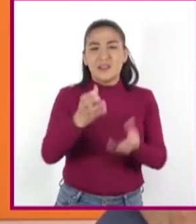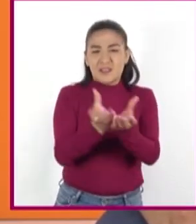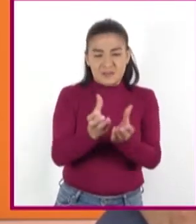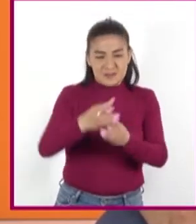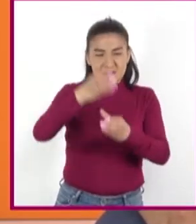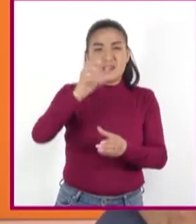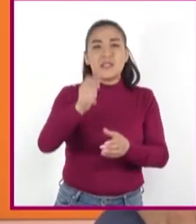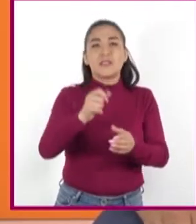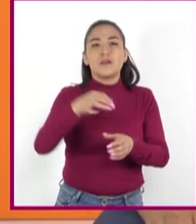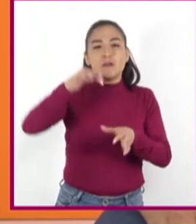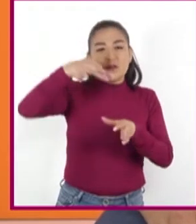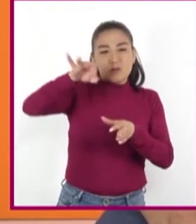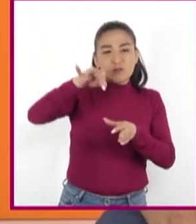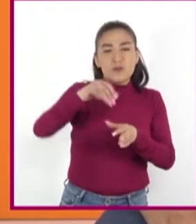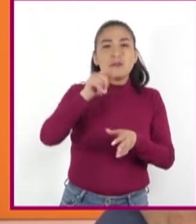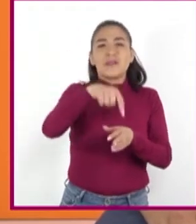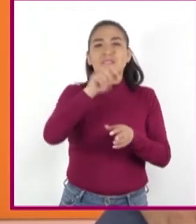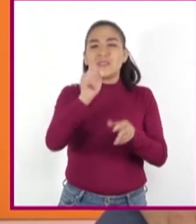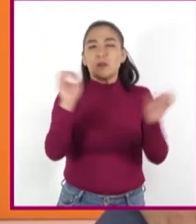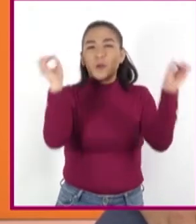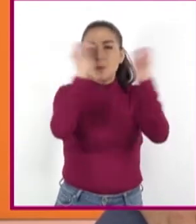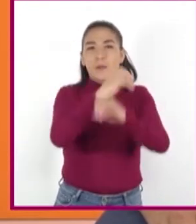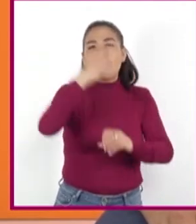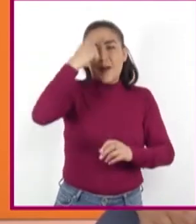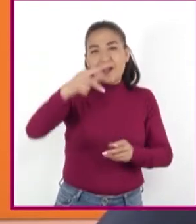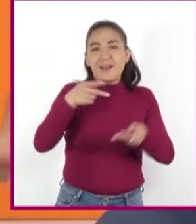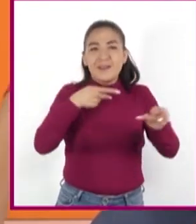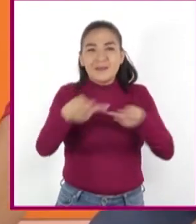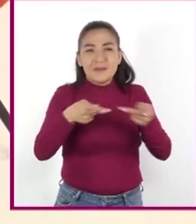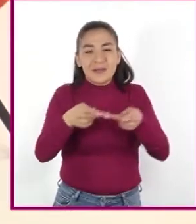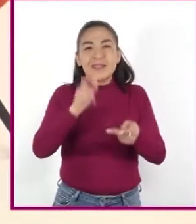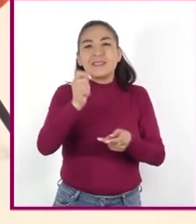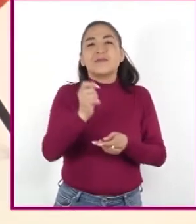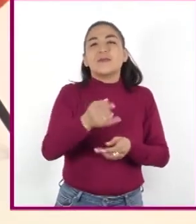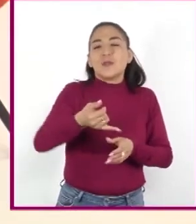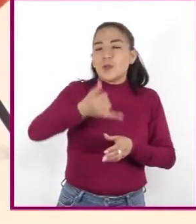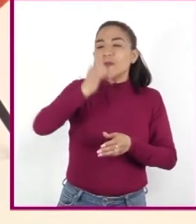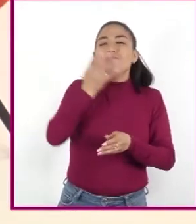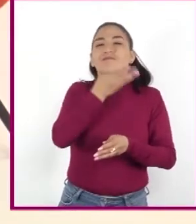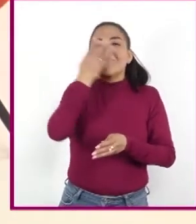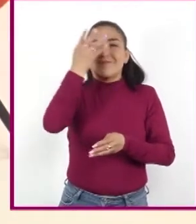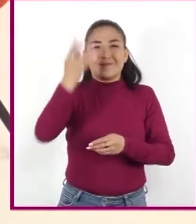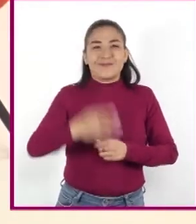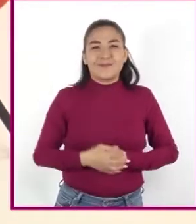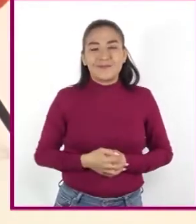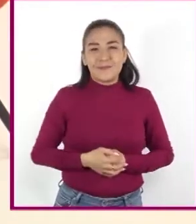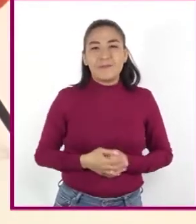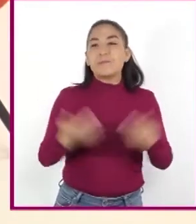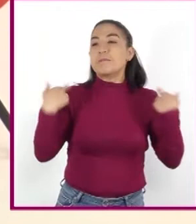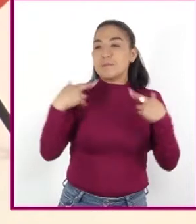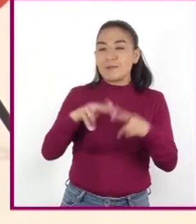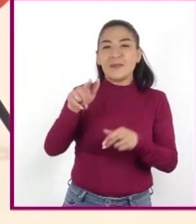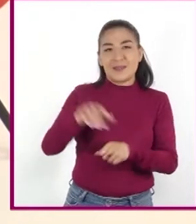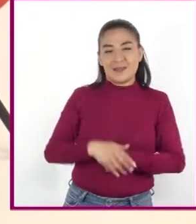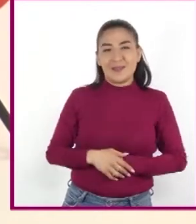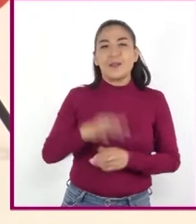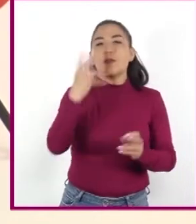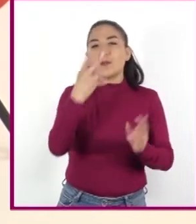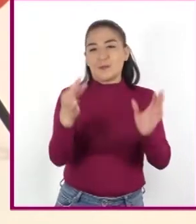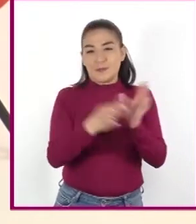con hojas oscuras para preparar una bebida aromática. Profesora Lourdes. Por 2